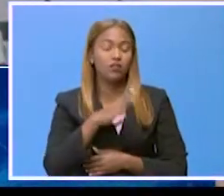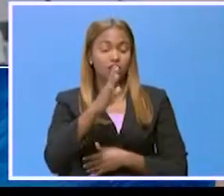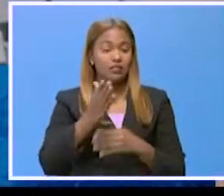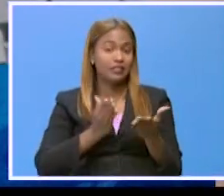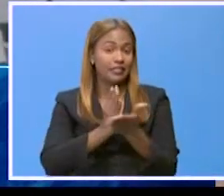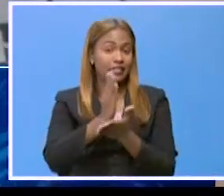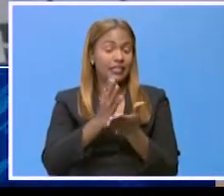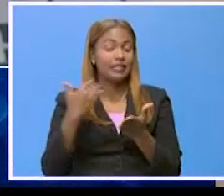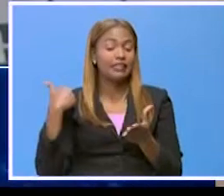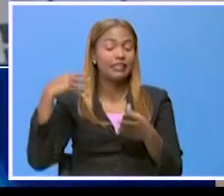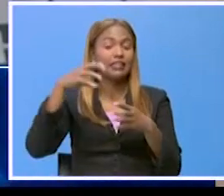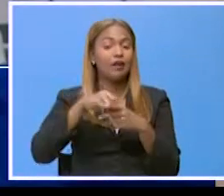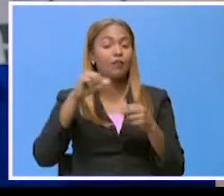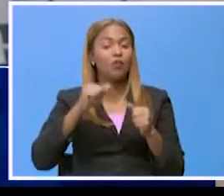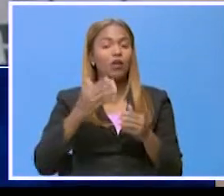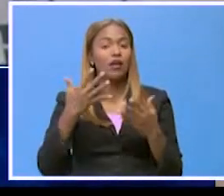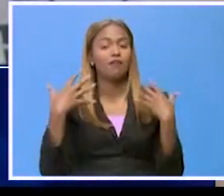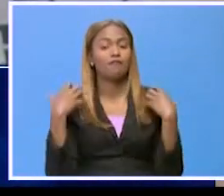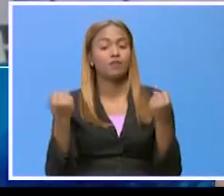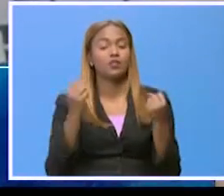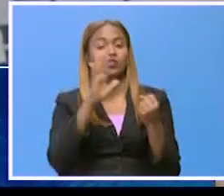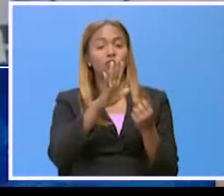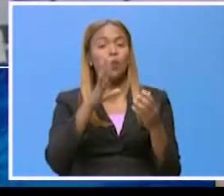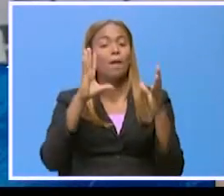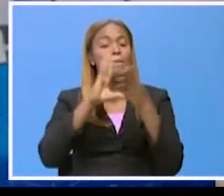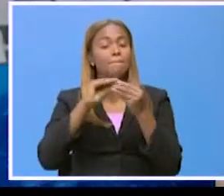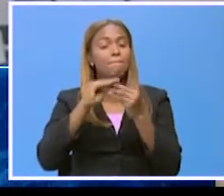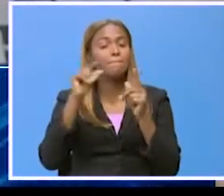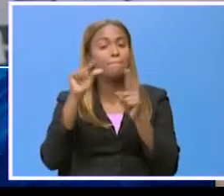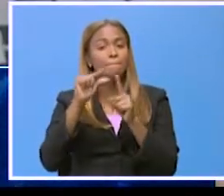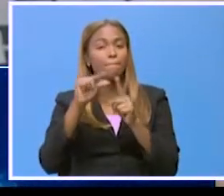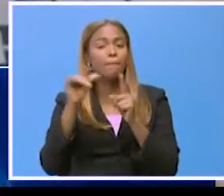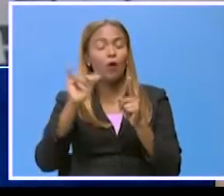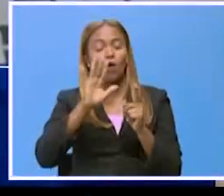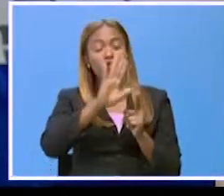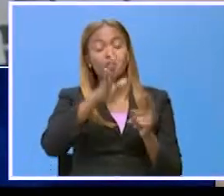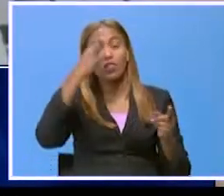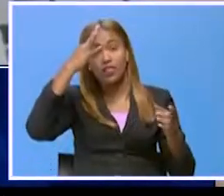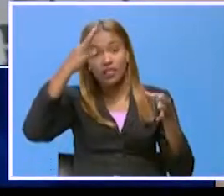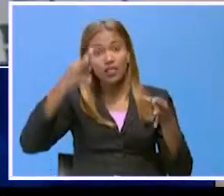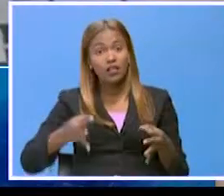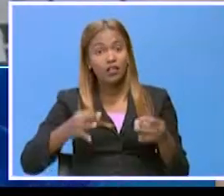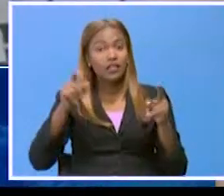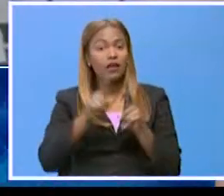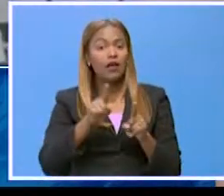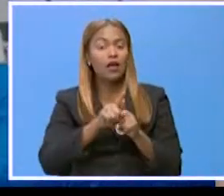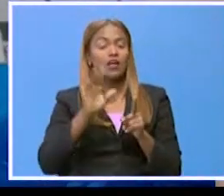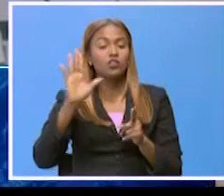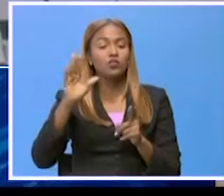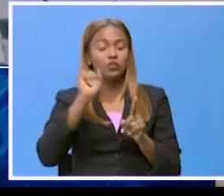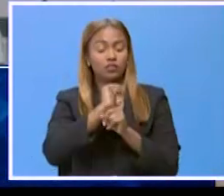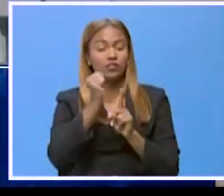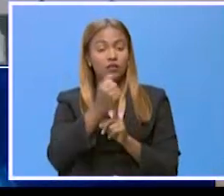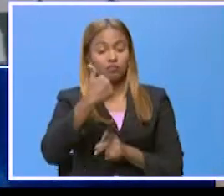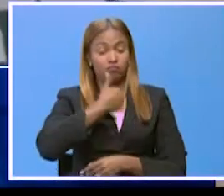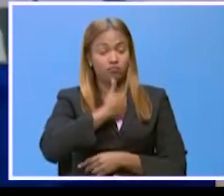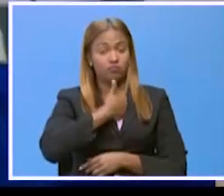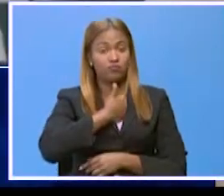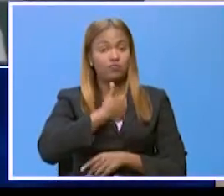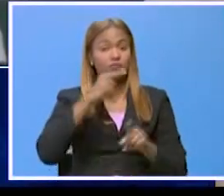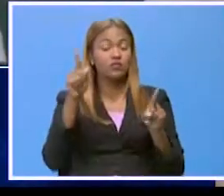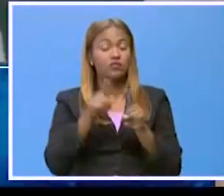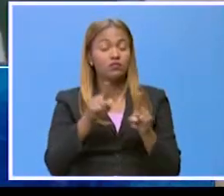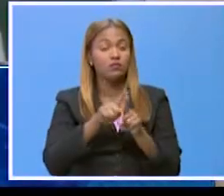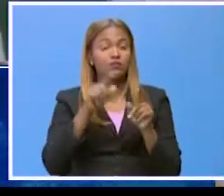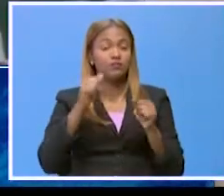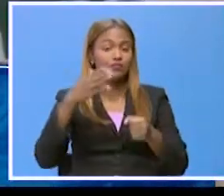derecho que implica la recuperación de su palabra en la toma de decisiones y de posiciones por ella misma además de